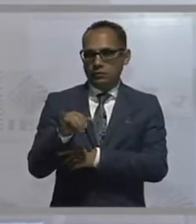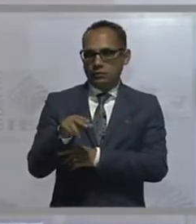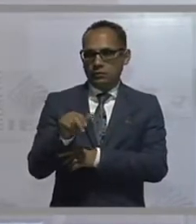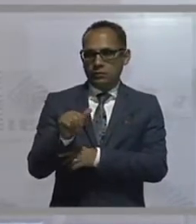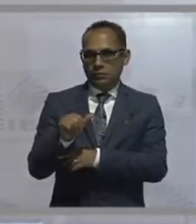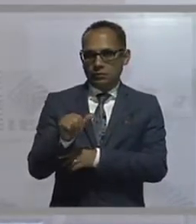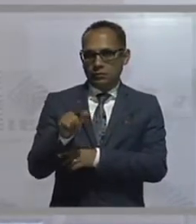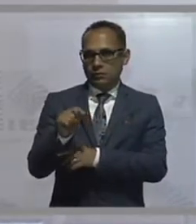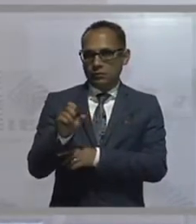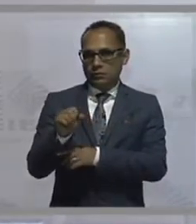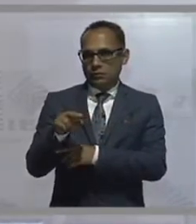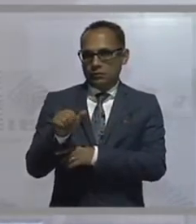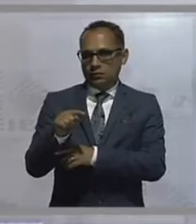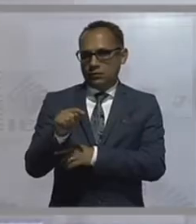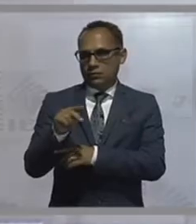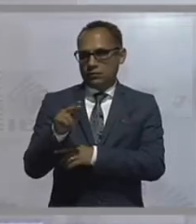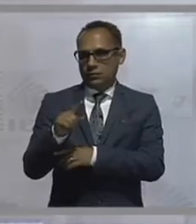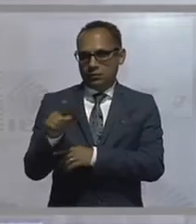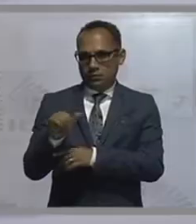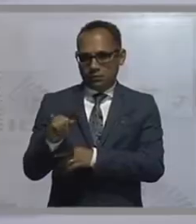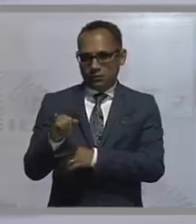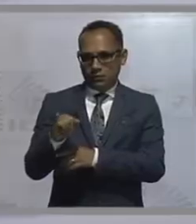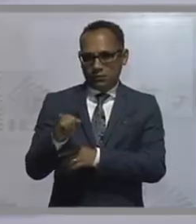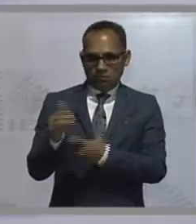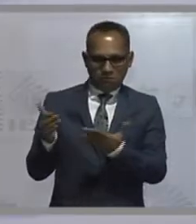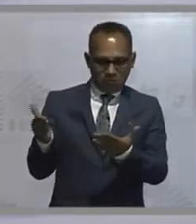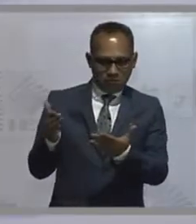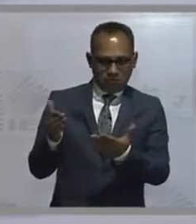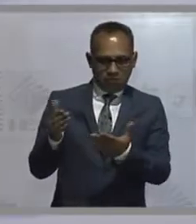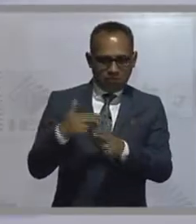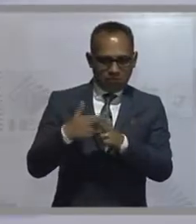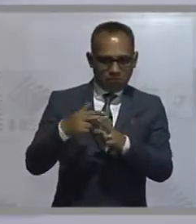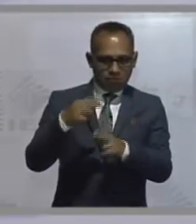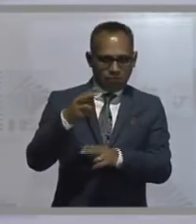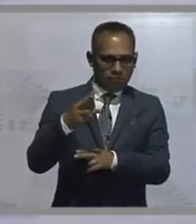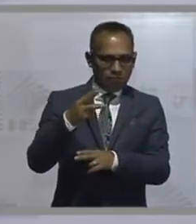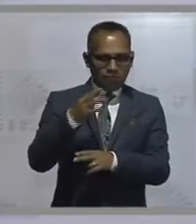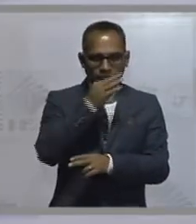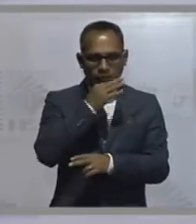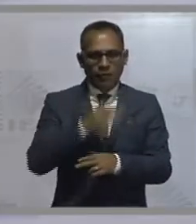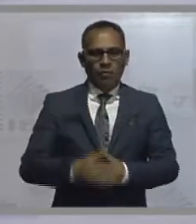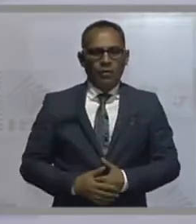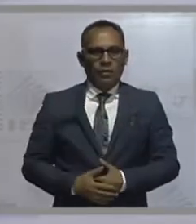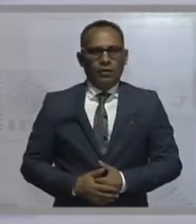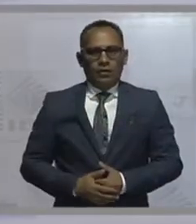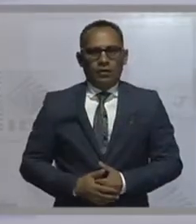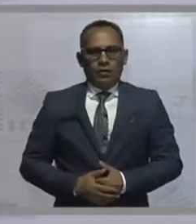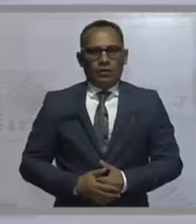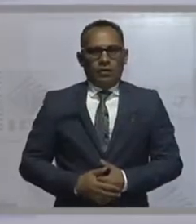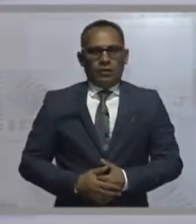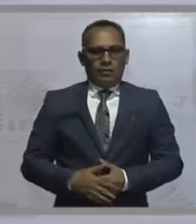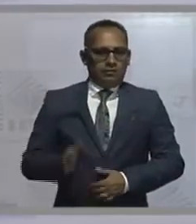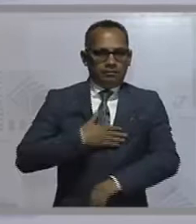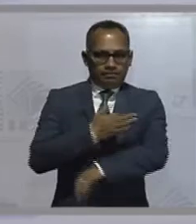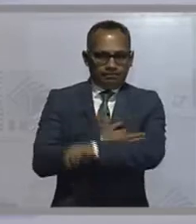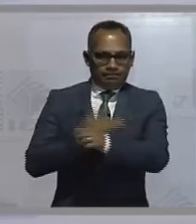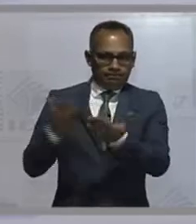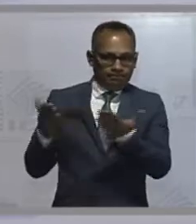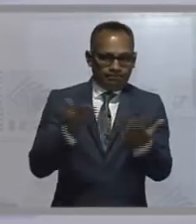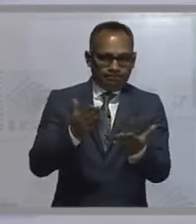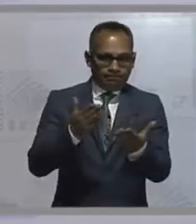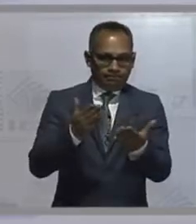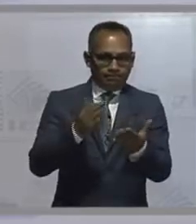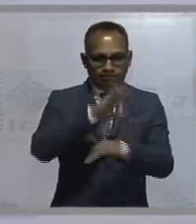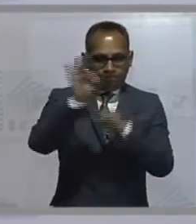adelante candidata hasta por tres minutos si muchas gracias buenas tardes a los presentes a los que nos miran desde a través de la señal